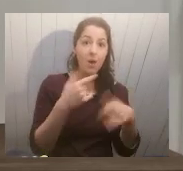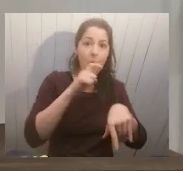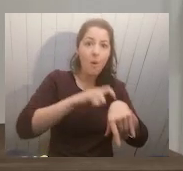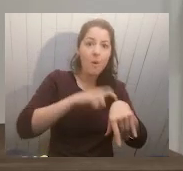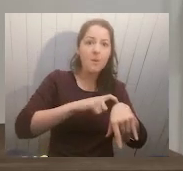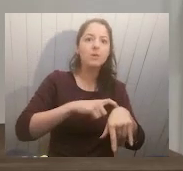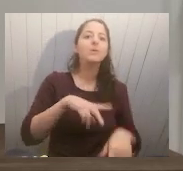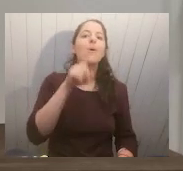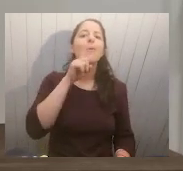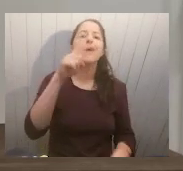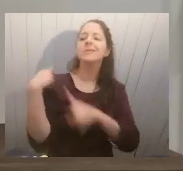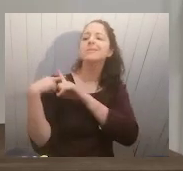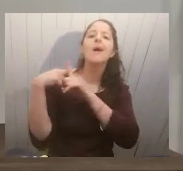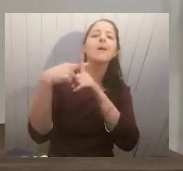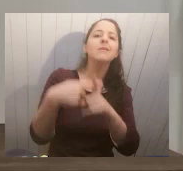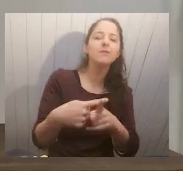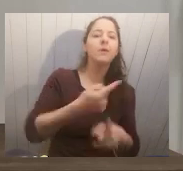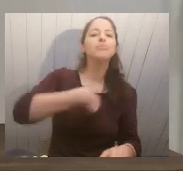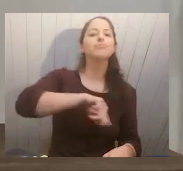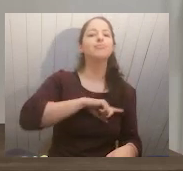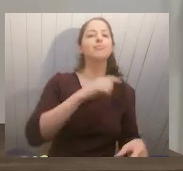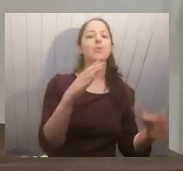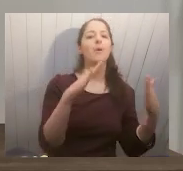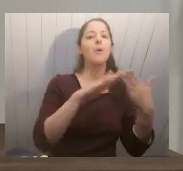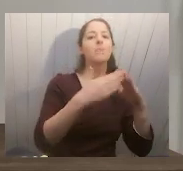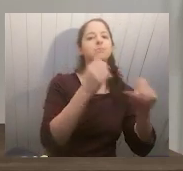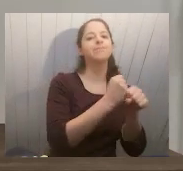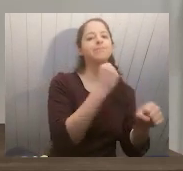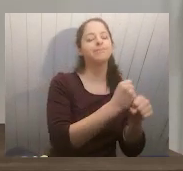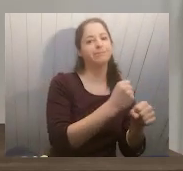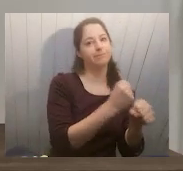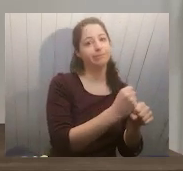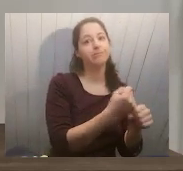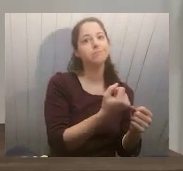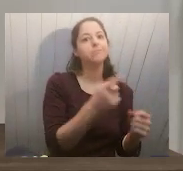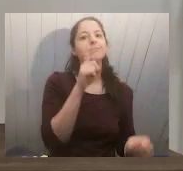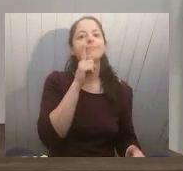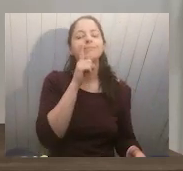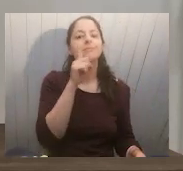a la clase trabajadora para asegurar las ganancias de unos pocos, que son los mismos de siempre.